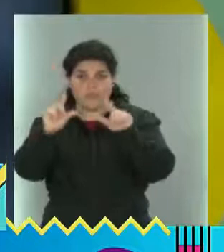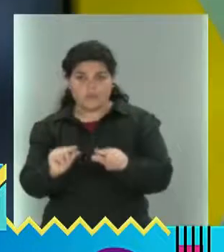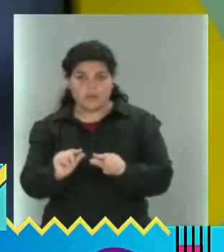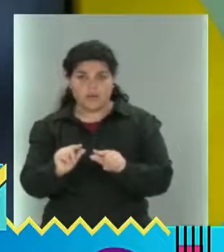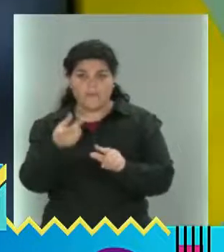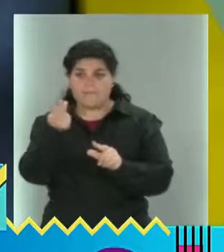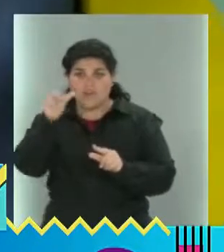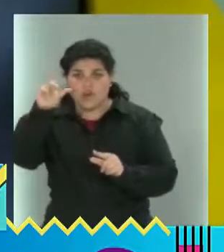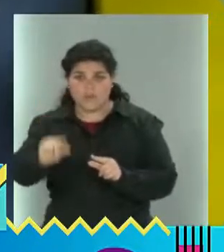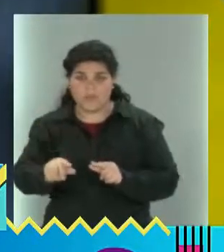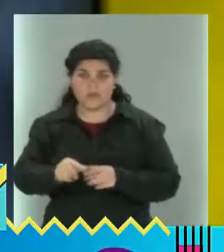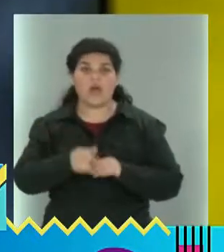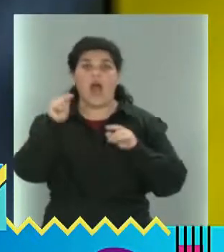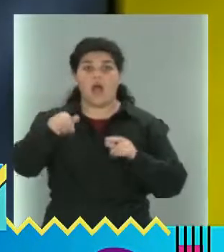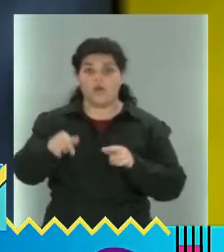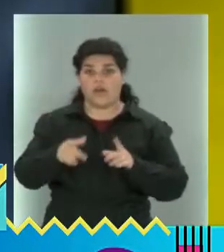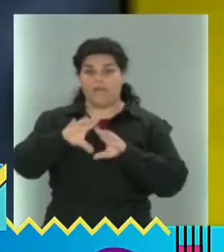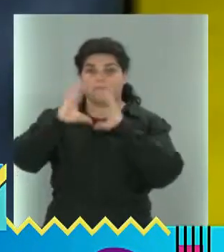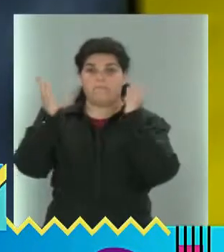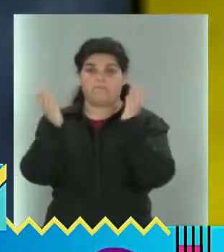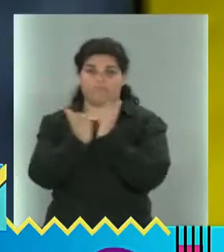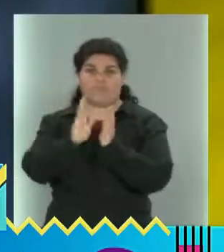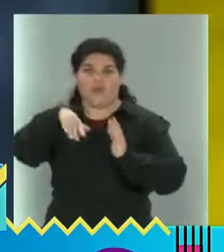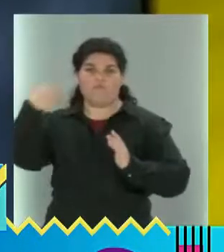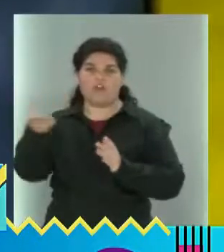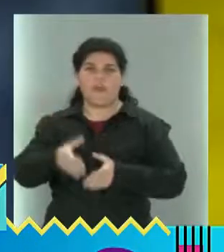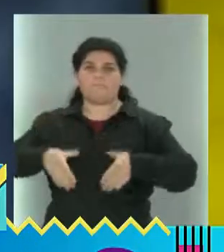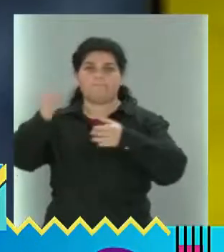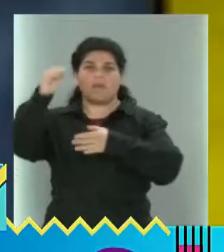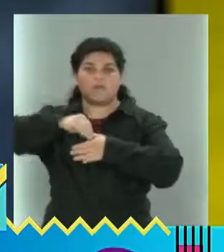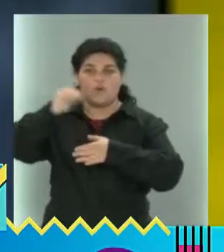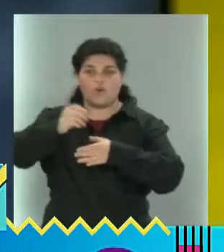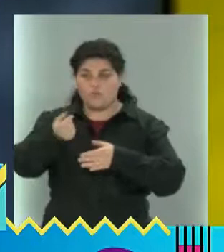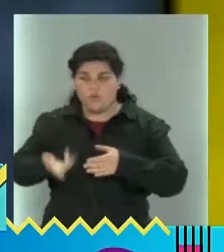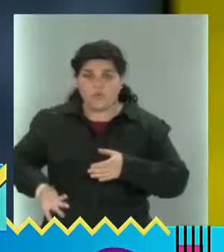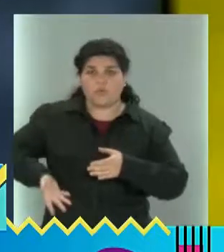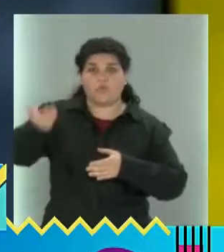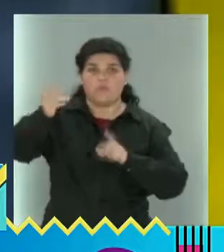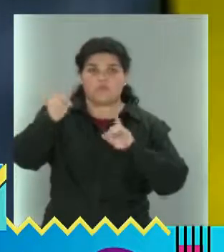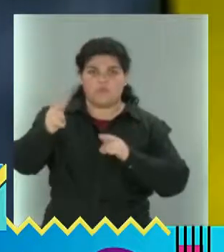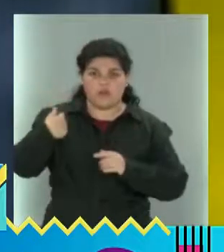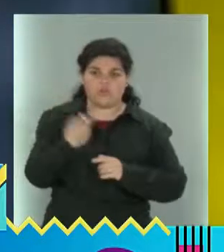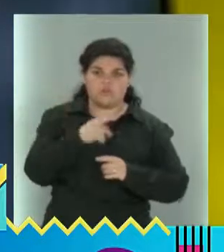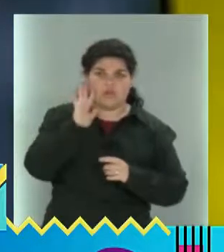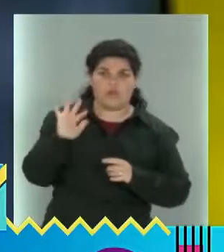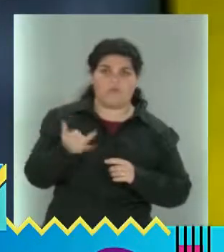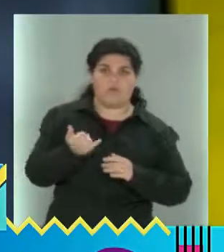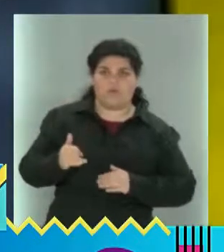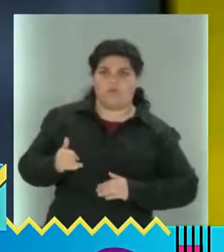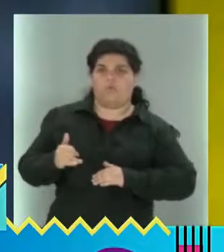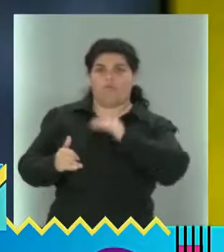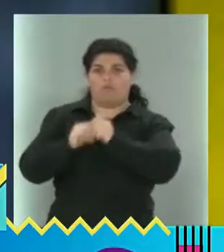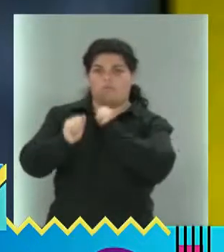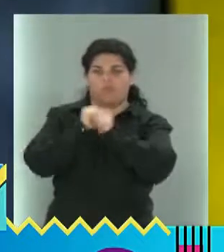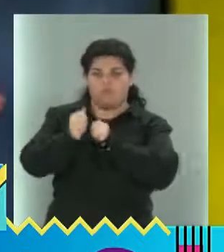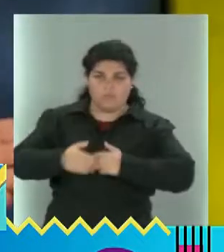así que ahora que el precio del petróleo internacional empezó a subir, estamos viendo un repunte bastante interesante en la producción del